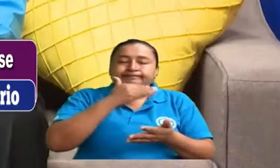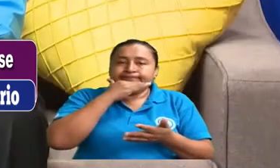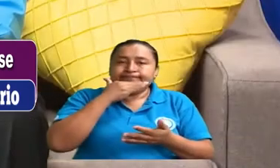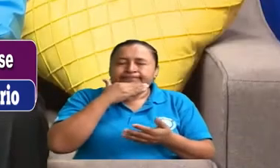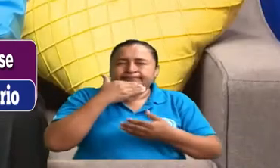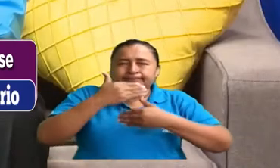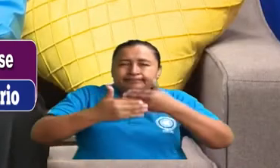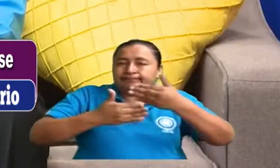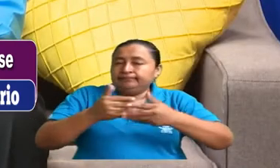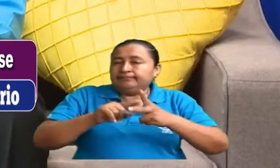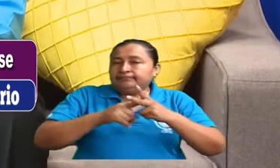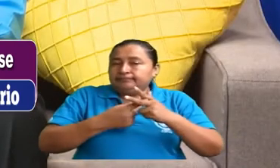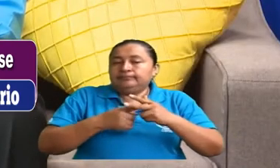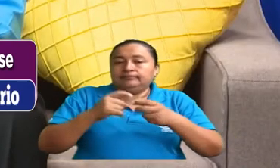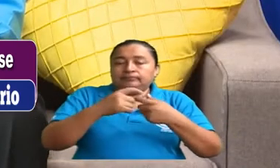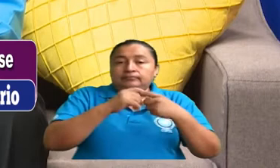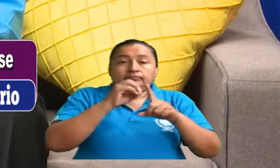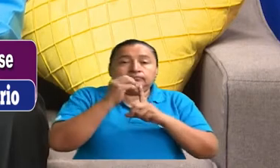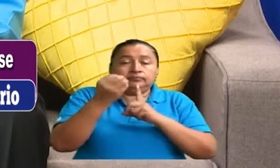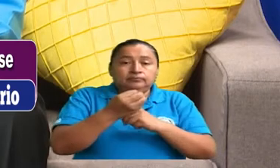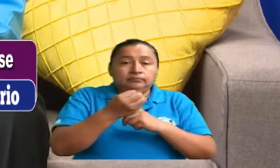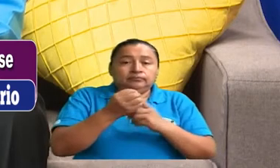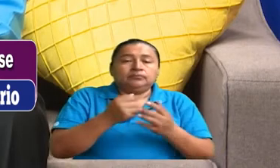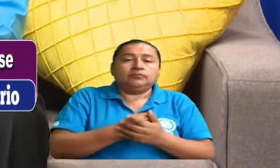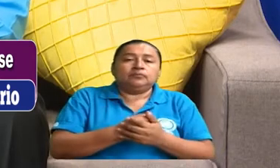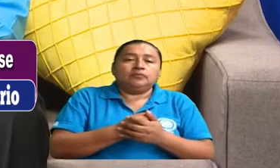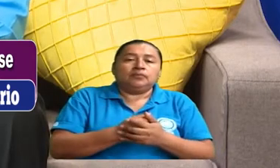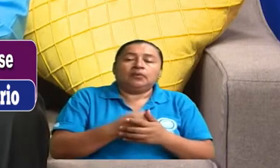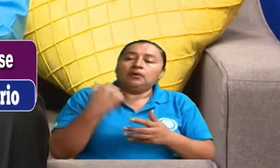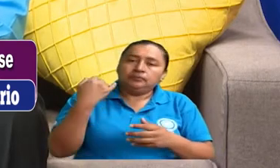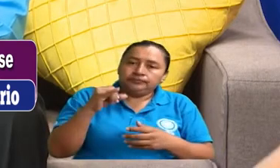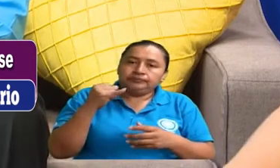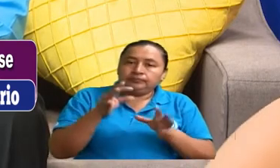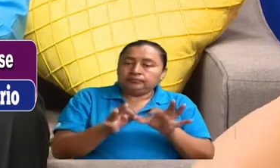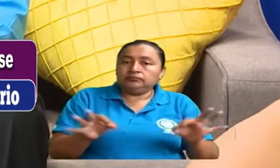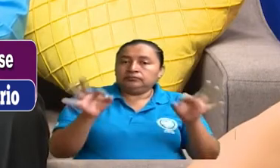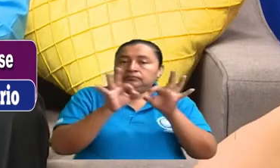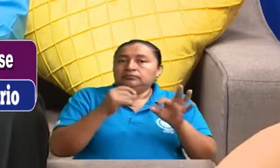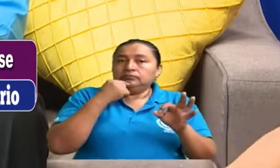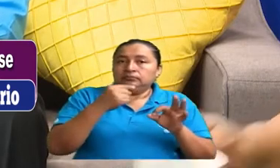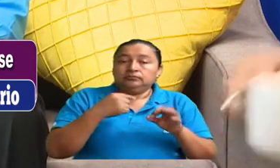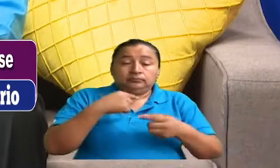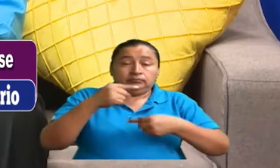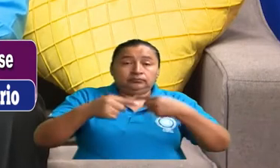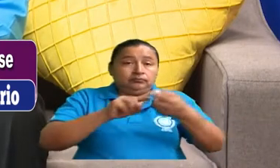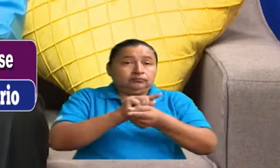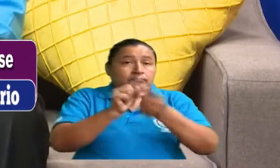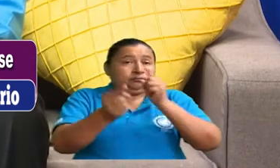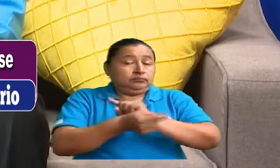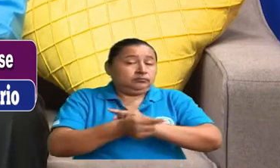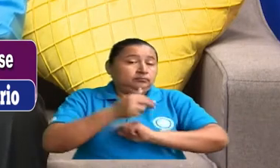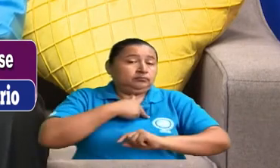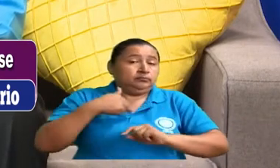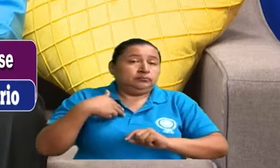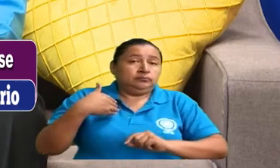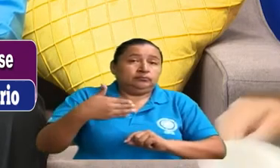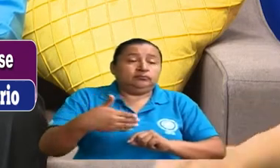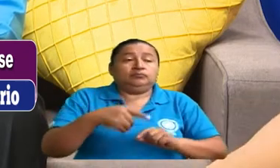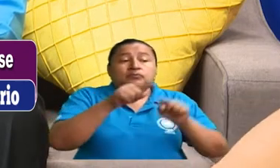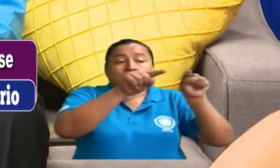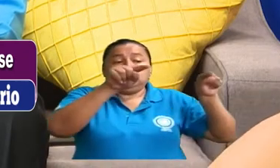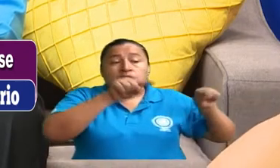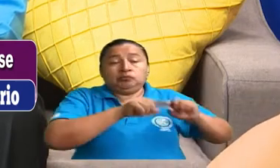la organización, como usted lo refiere. Sí, también es válido mencionar las transformaciones que se han venido desarrollando en vertederos, pues